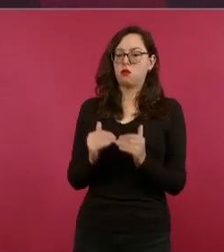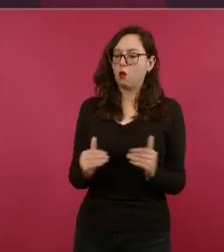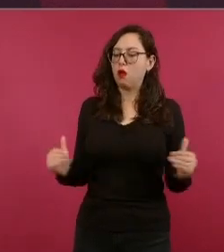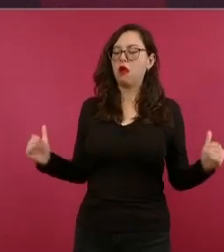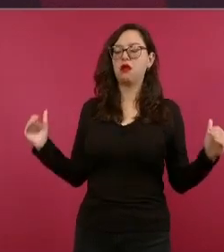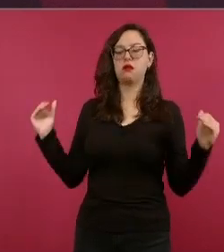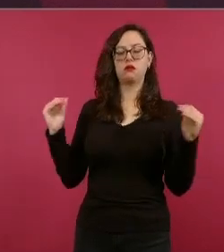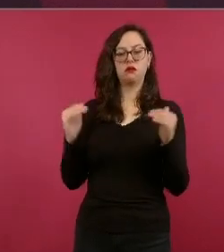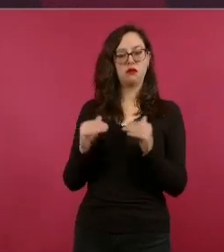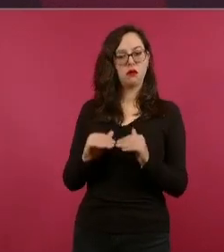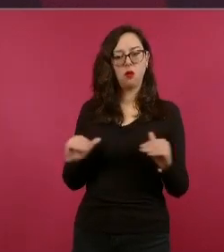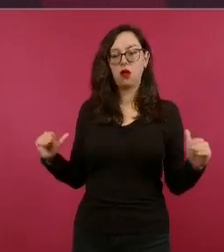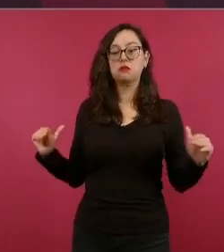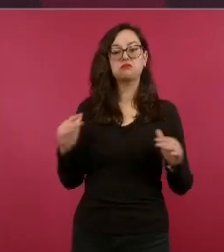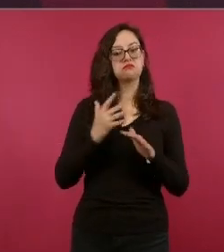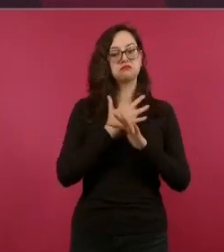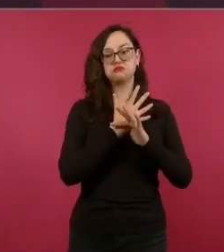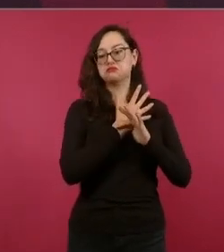de igualdad.